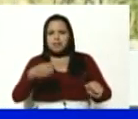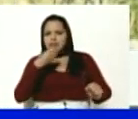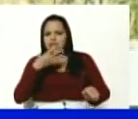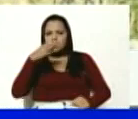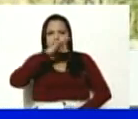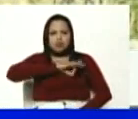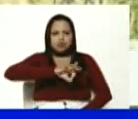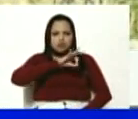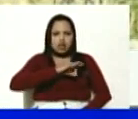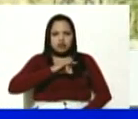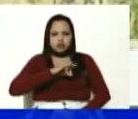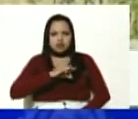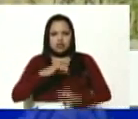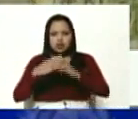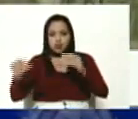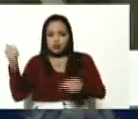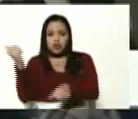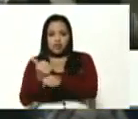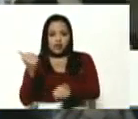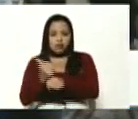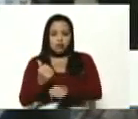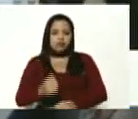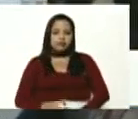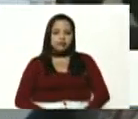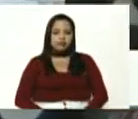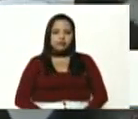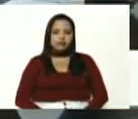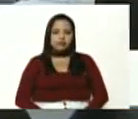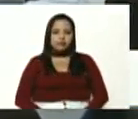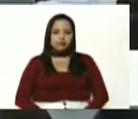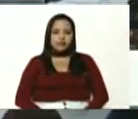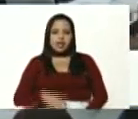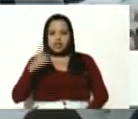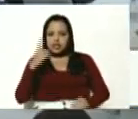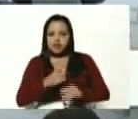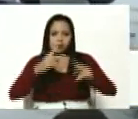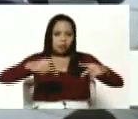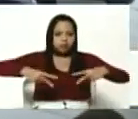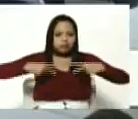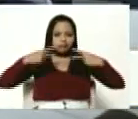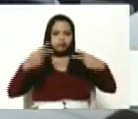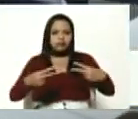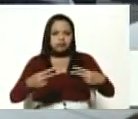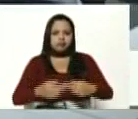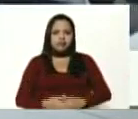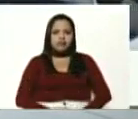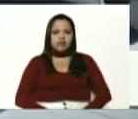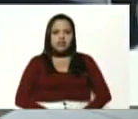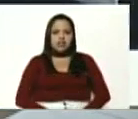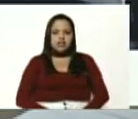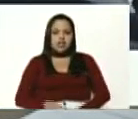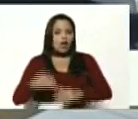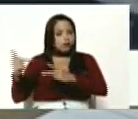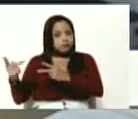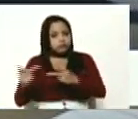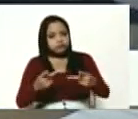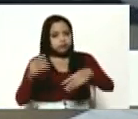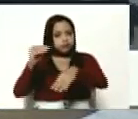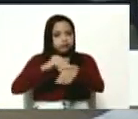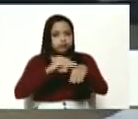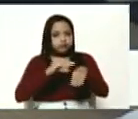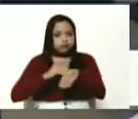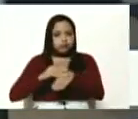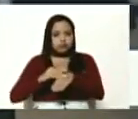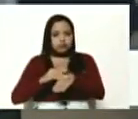de la fuerza trabajadora tenemos que renovar y re convocar el sentido